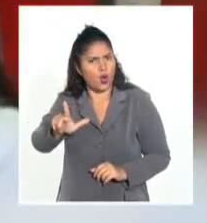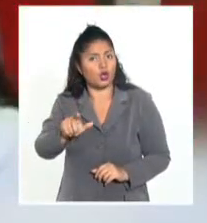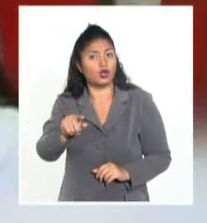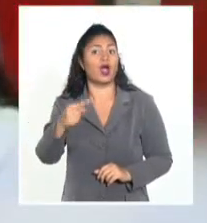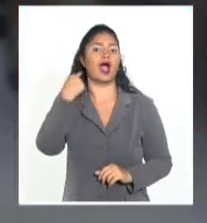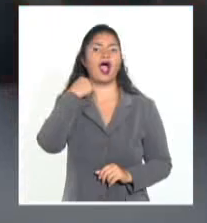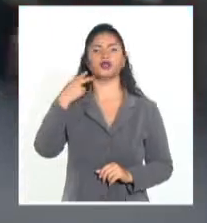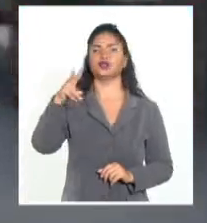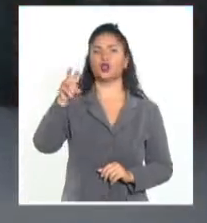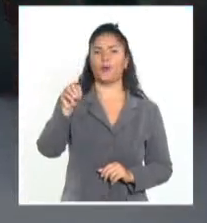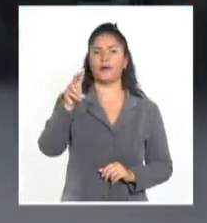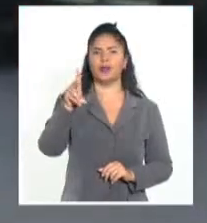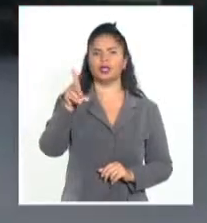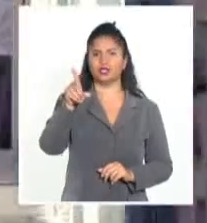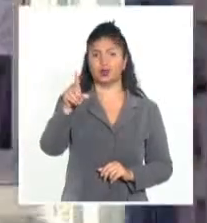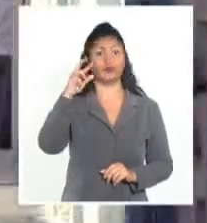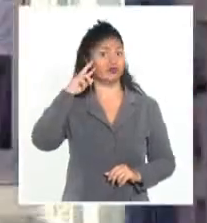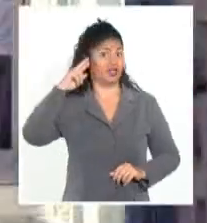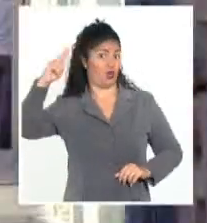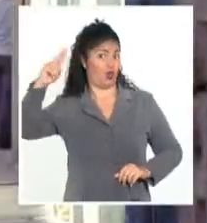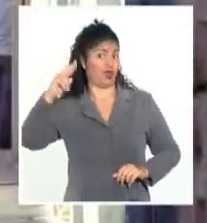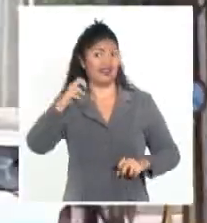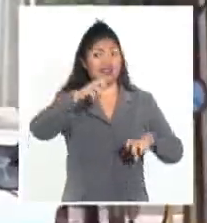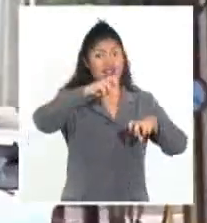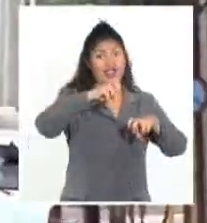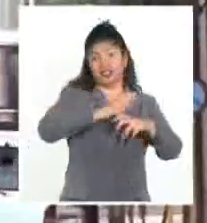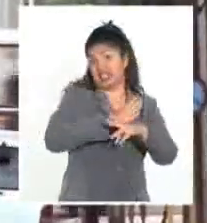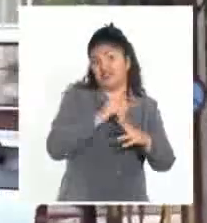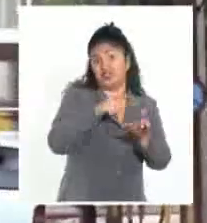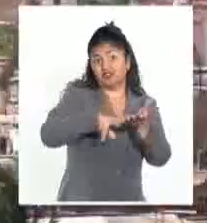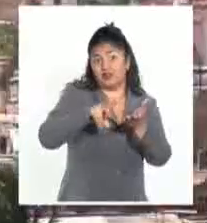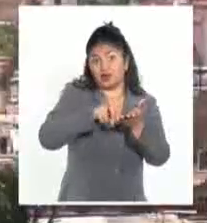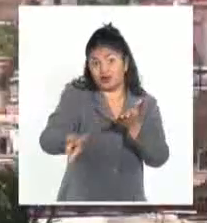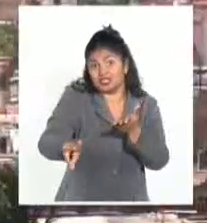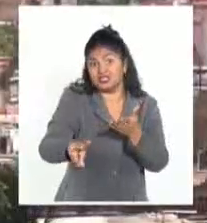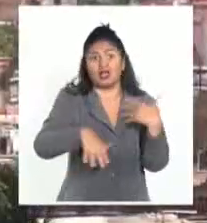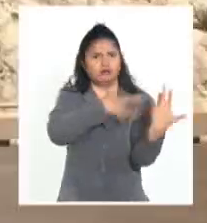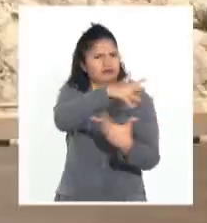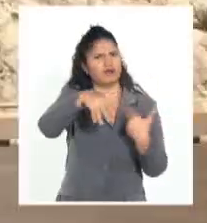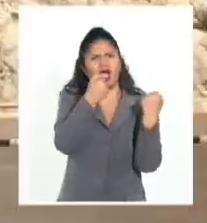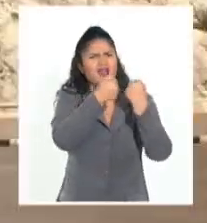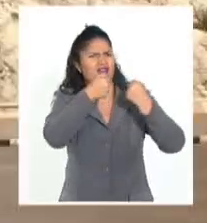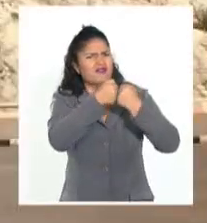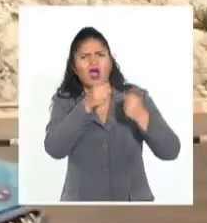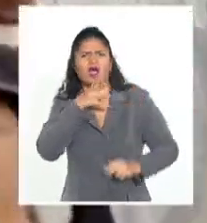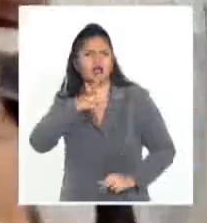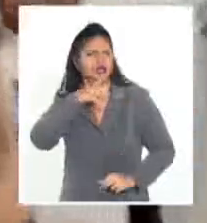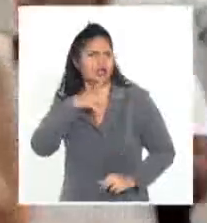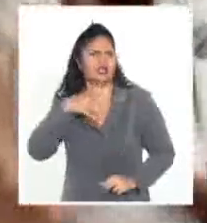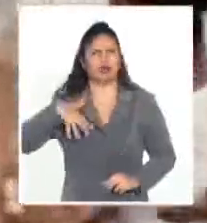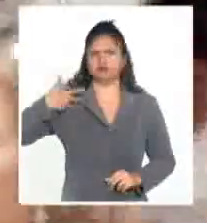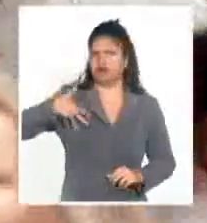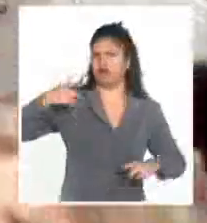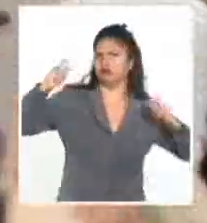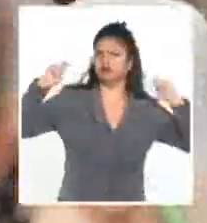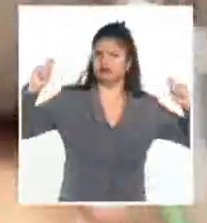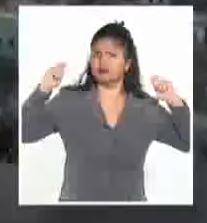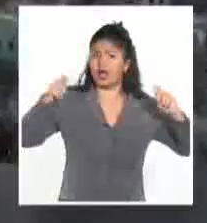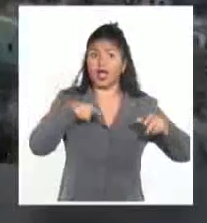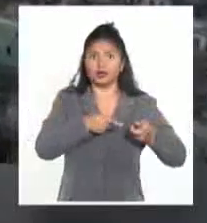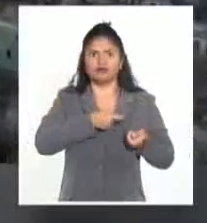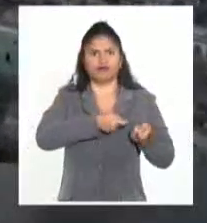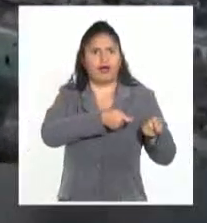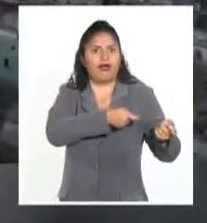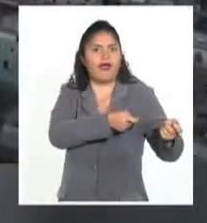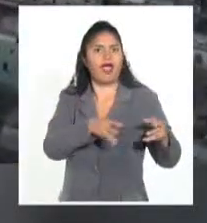de la COVID-19 y porque desde su territorio se incitó y financió abiertamente a individuos y grupos a que cometieran